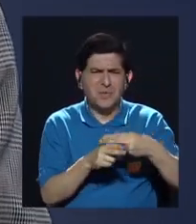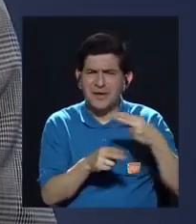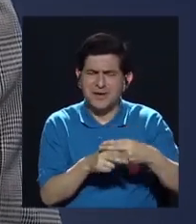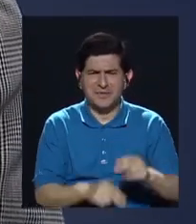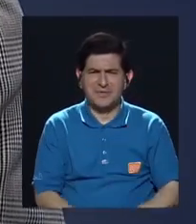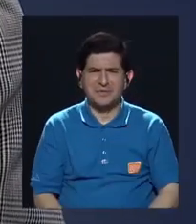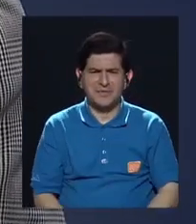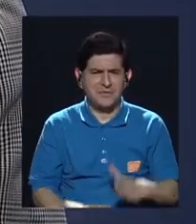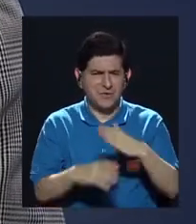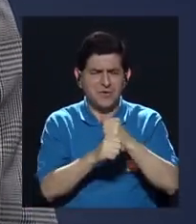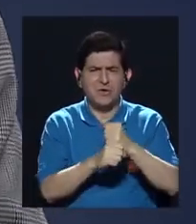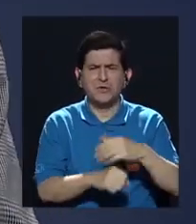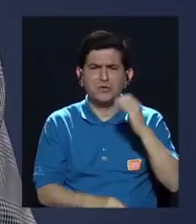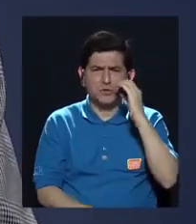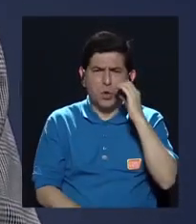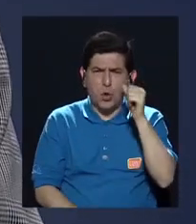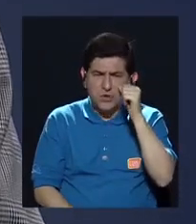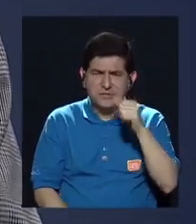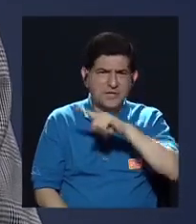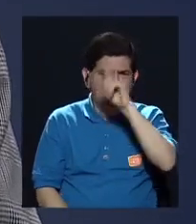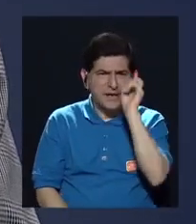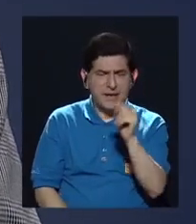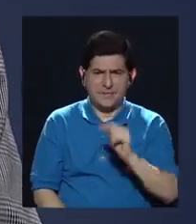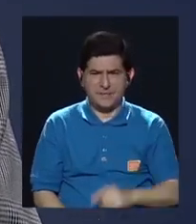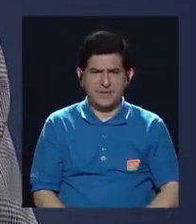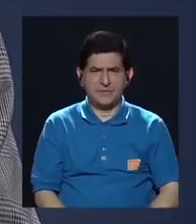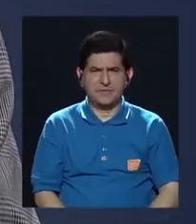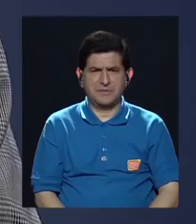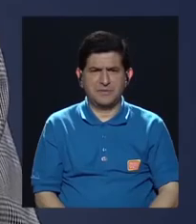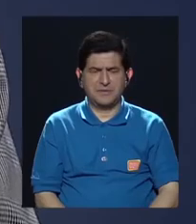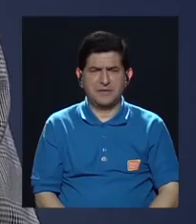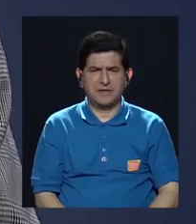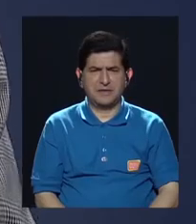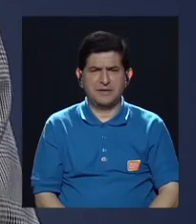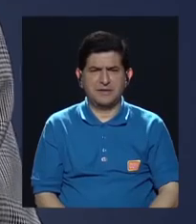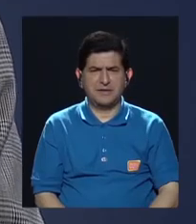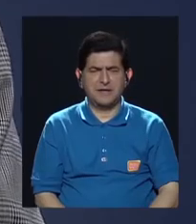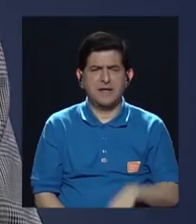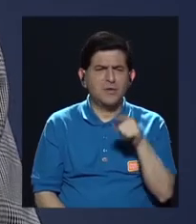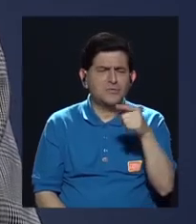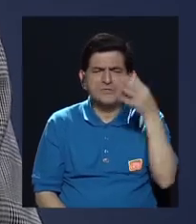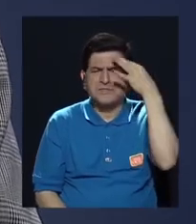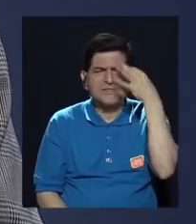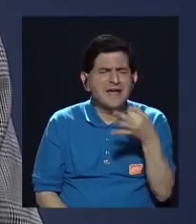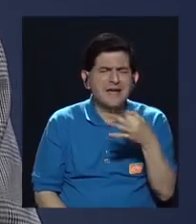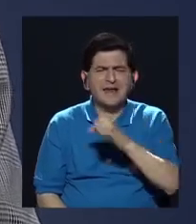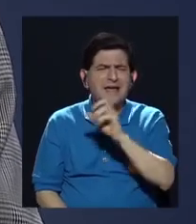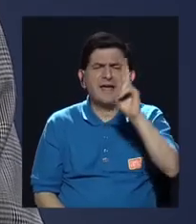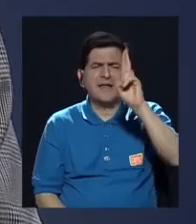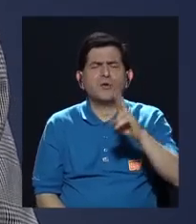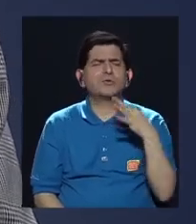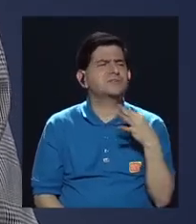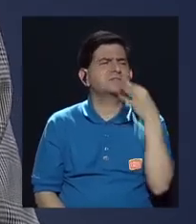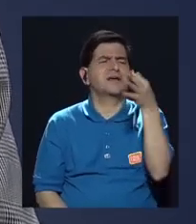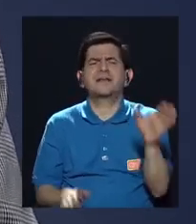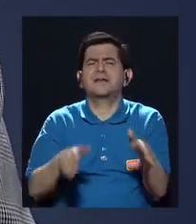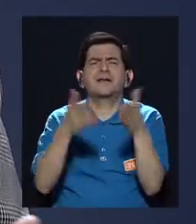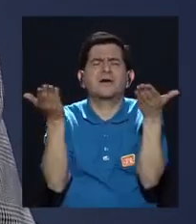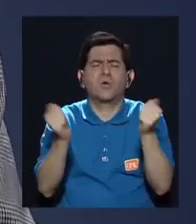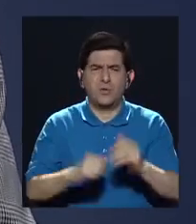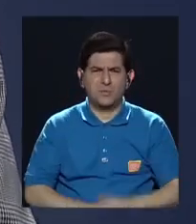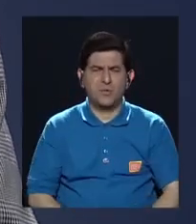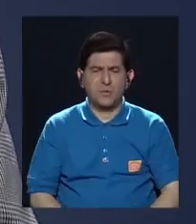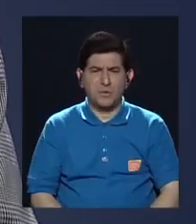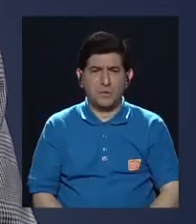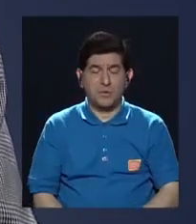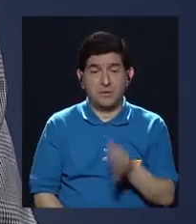lo organizó Oscar Arias, por cierto, y le preguntan, bueno, ¿y cómo vislumbra? ¿Cómo vislumbra usted la Costa Rica del futuro? Y